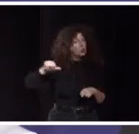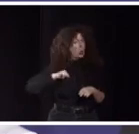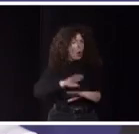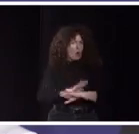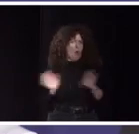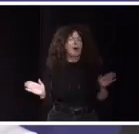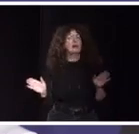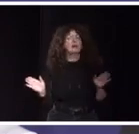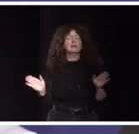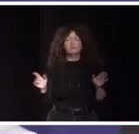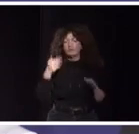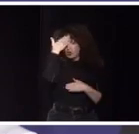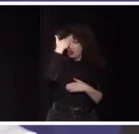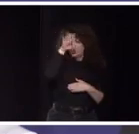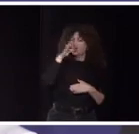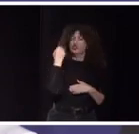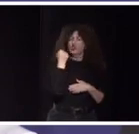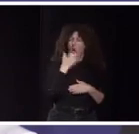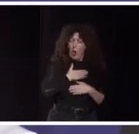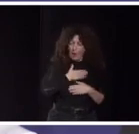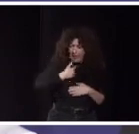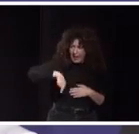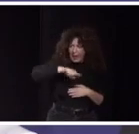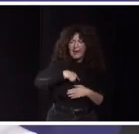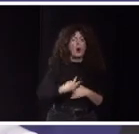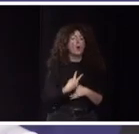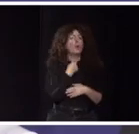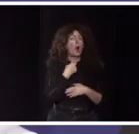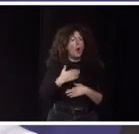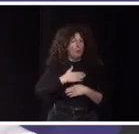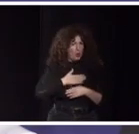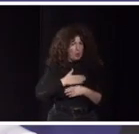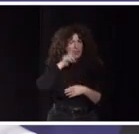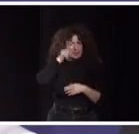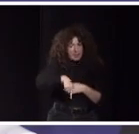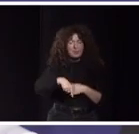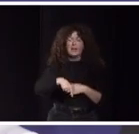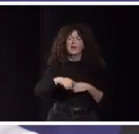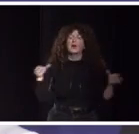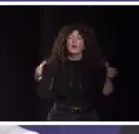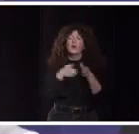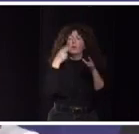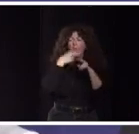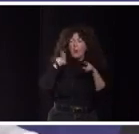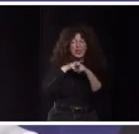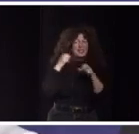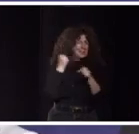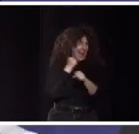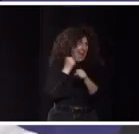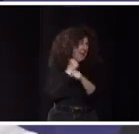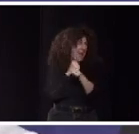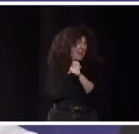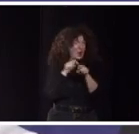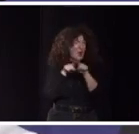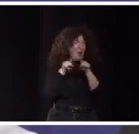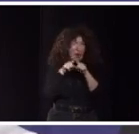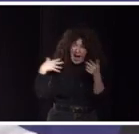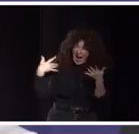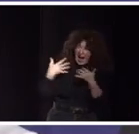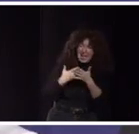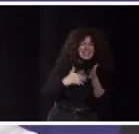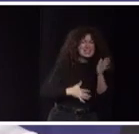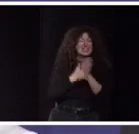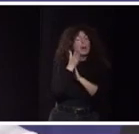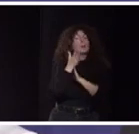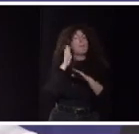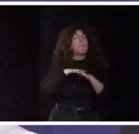fuerza política soberana, una fuerza política con voz propia, una fuerza política que trabajará, como hemos trabajado siempre, para llegar a